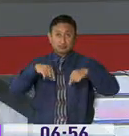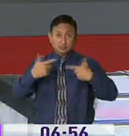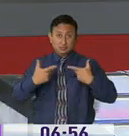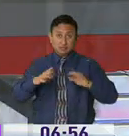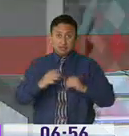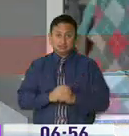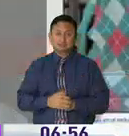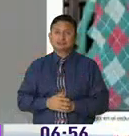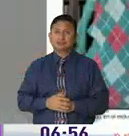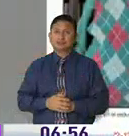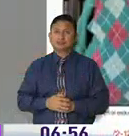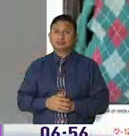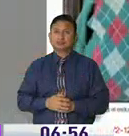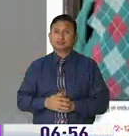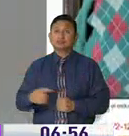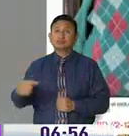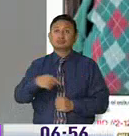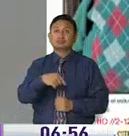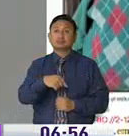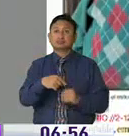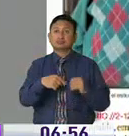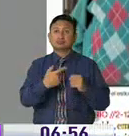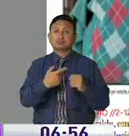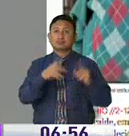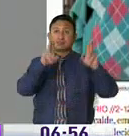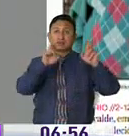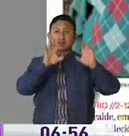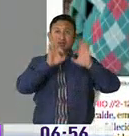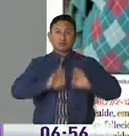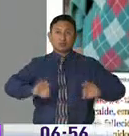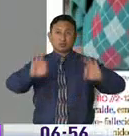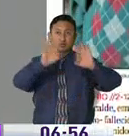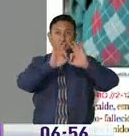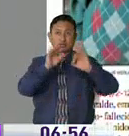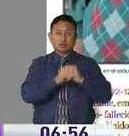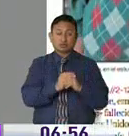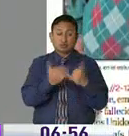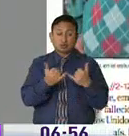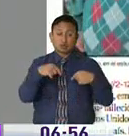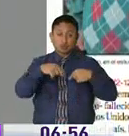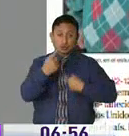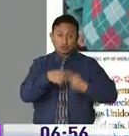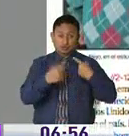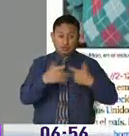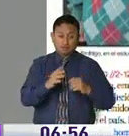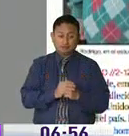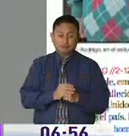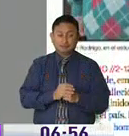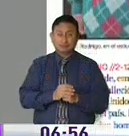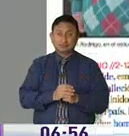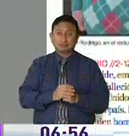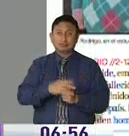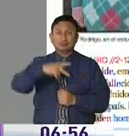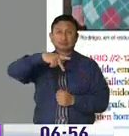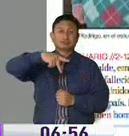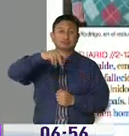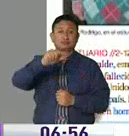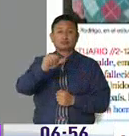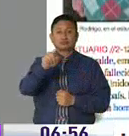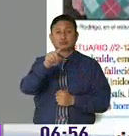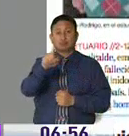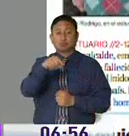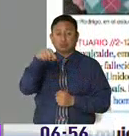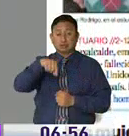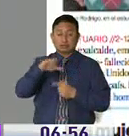de trabajo. Los principales títulos del Diario El Comercio que está en el país. Dice Rodrigo Paz deja al país un legado político y